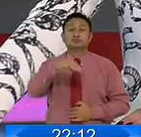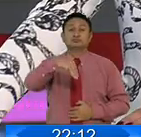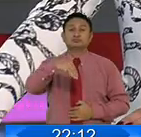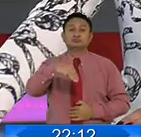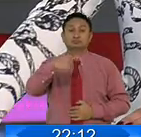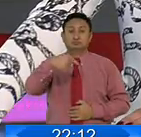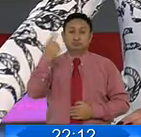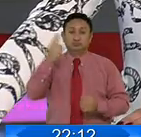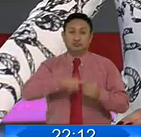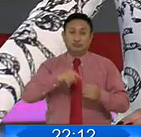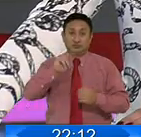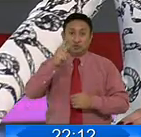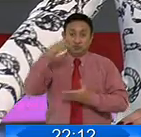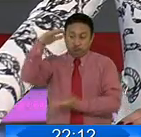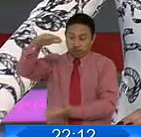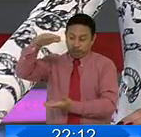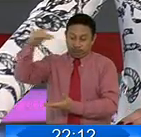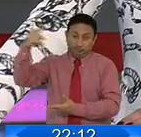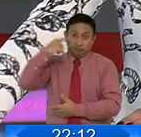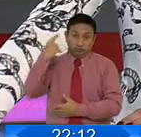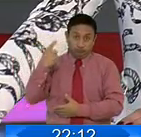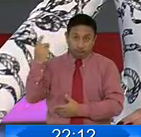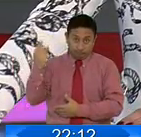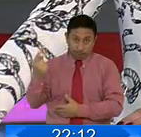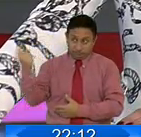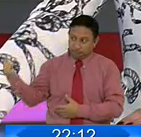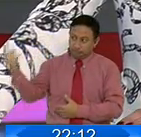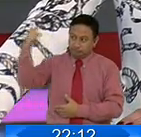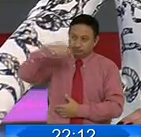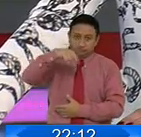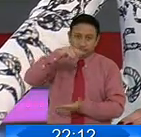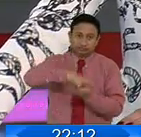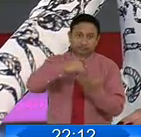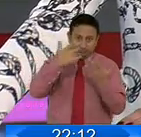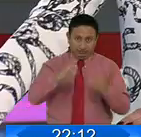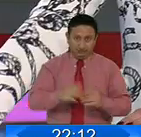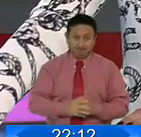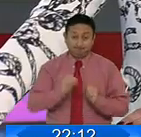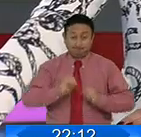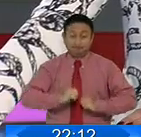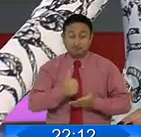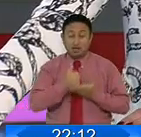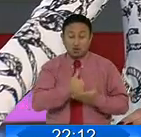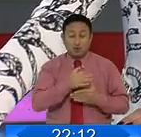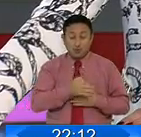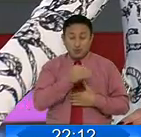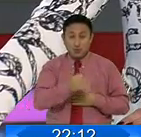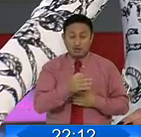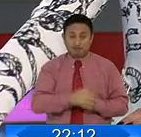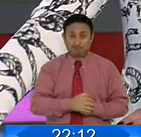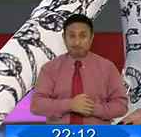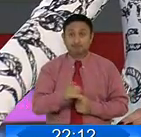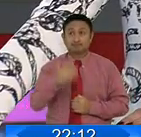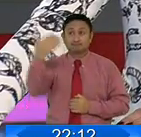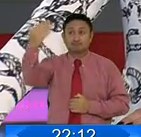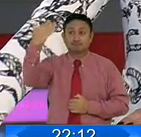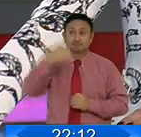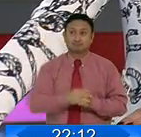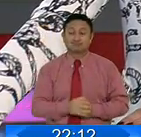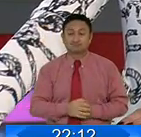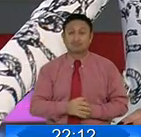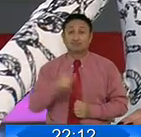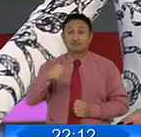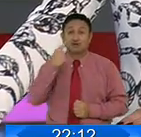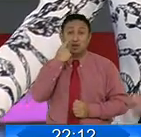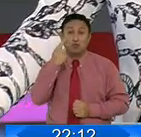Llegó a Quito el segundo cargamento de 50.000 pruebas PCR para la detección del coronavirus. Según el Cabildo, el contar con